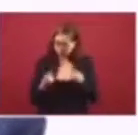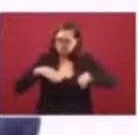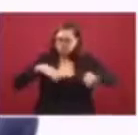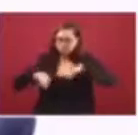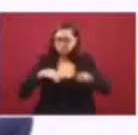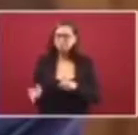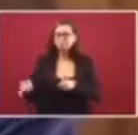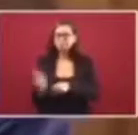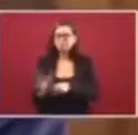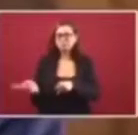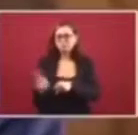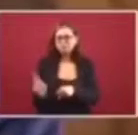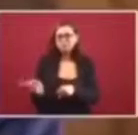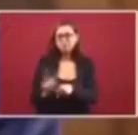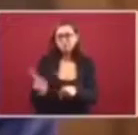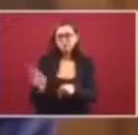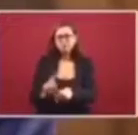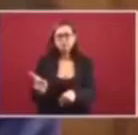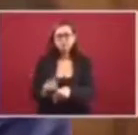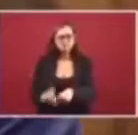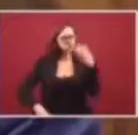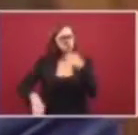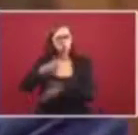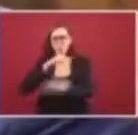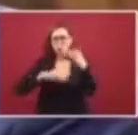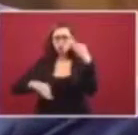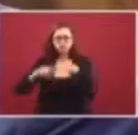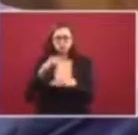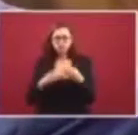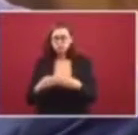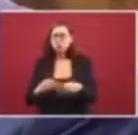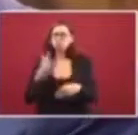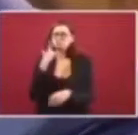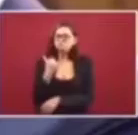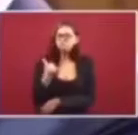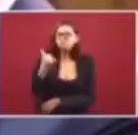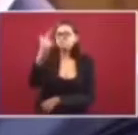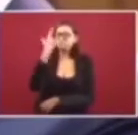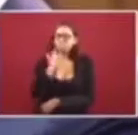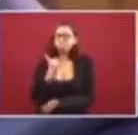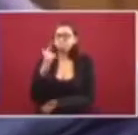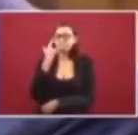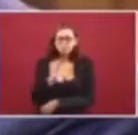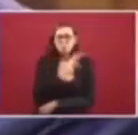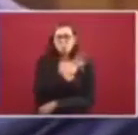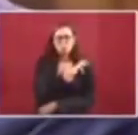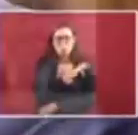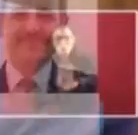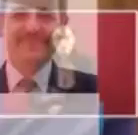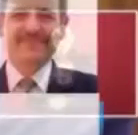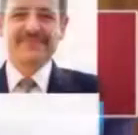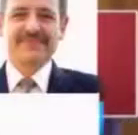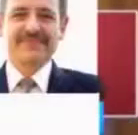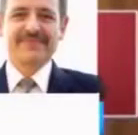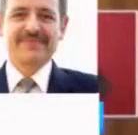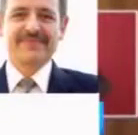una condición indispensable para la viabilidad de un programa, de una política. Su sustentabilidad tiene